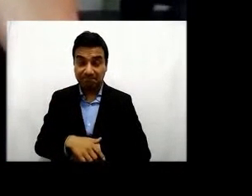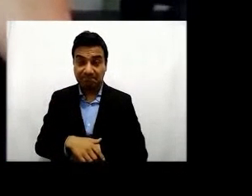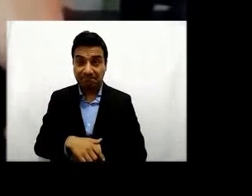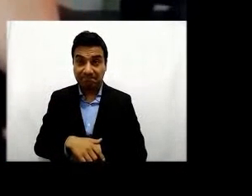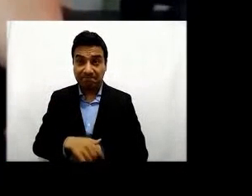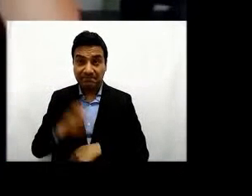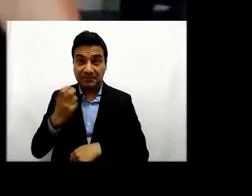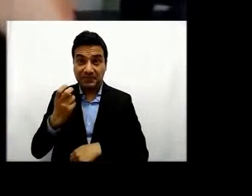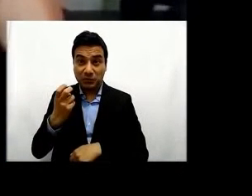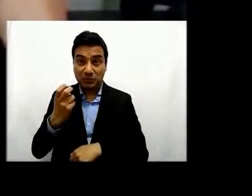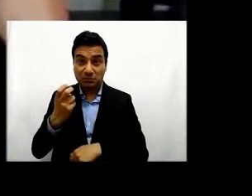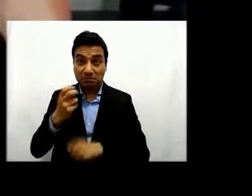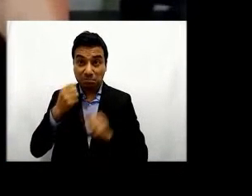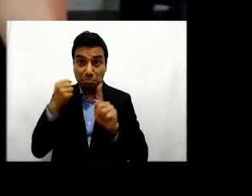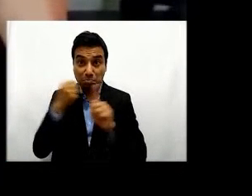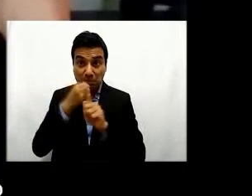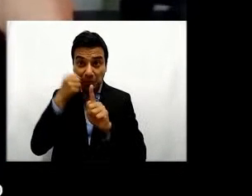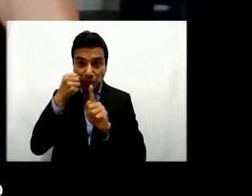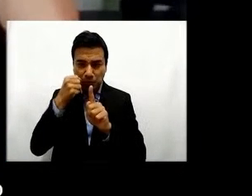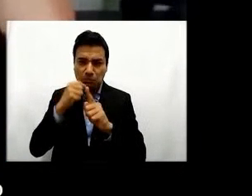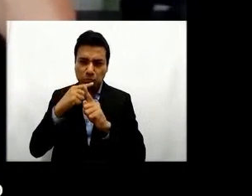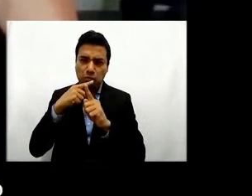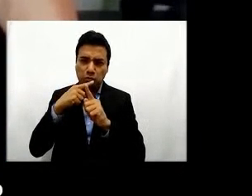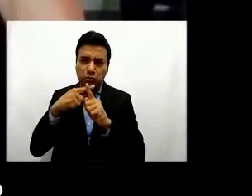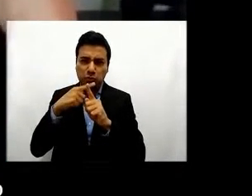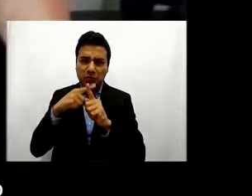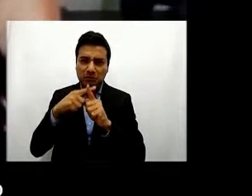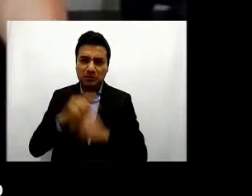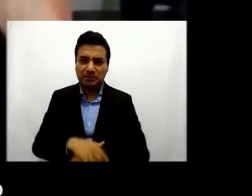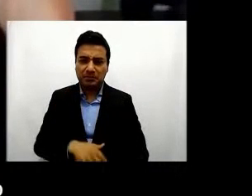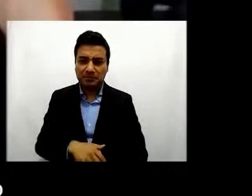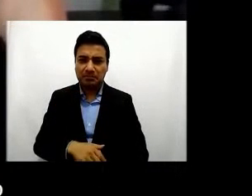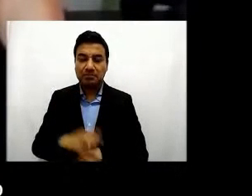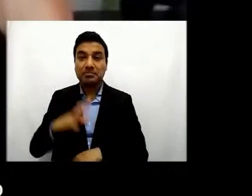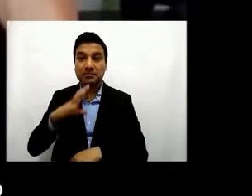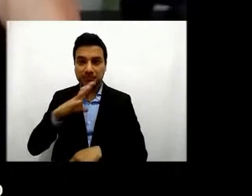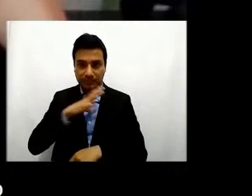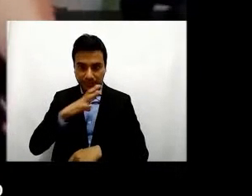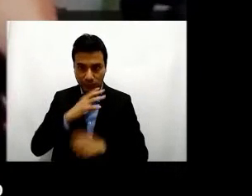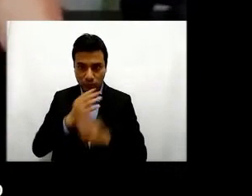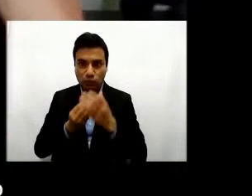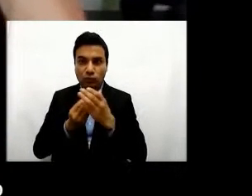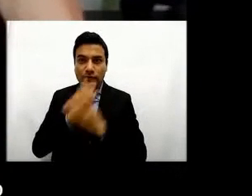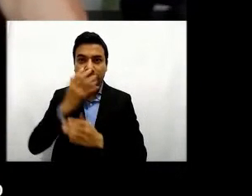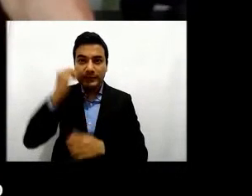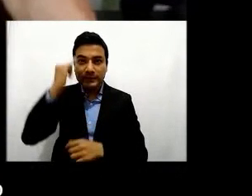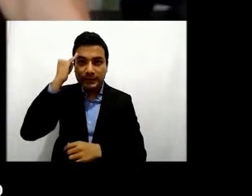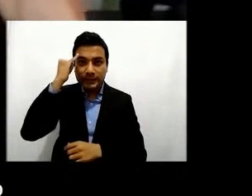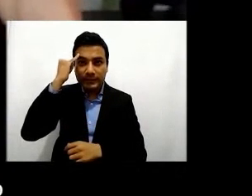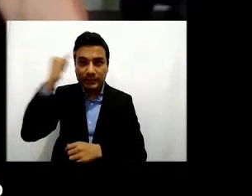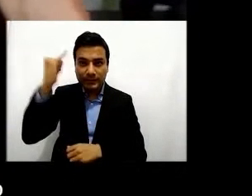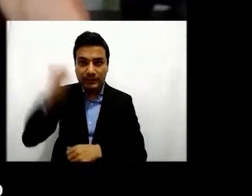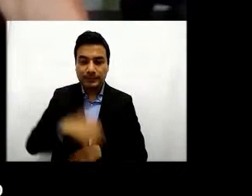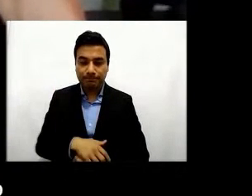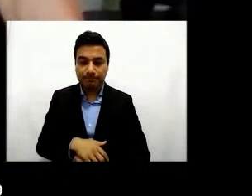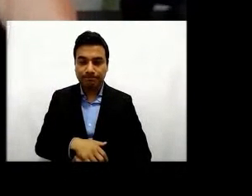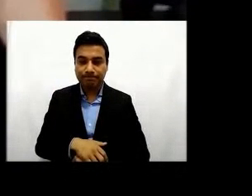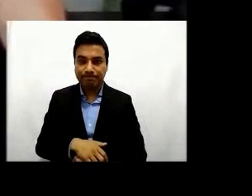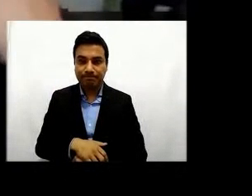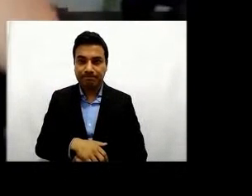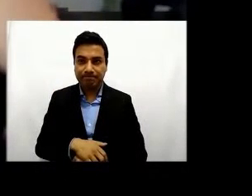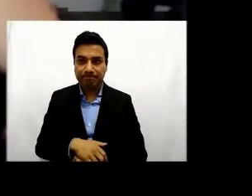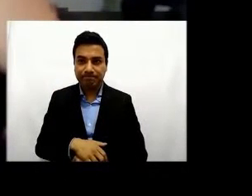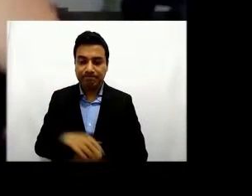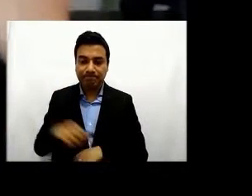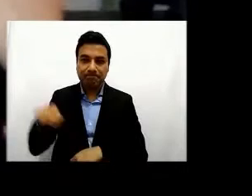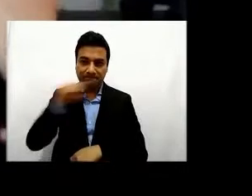del todo negativa, ¿no? Hay nuevas estrategias, hemos identificado nuevos procesos para saber cómo